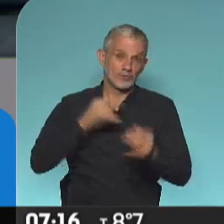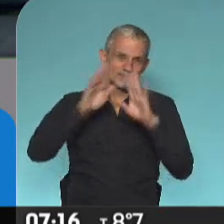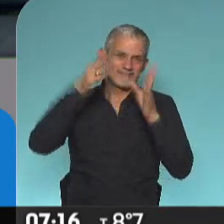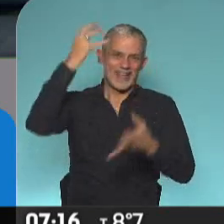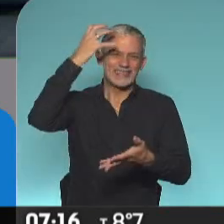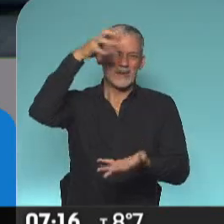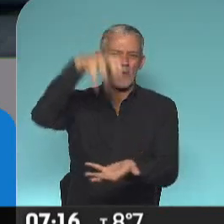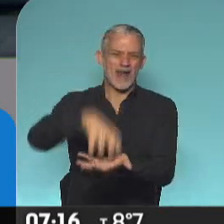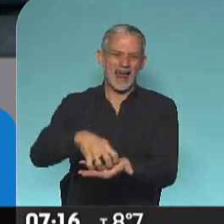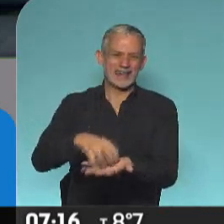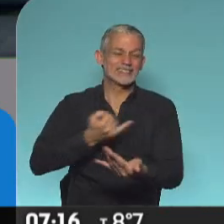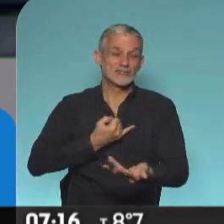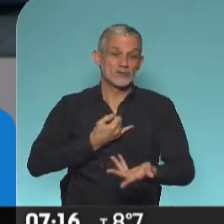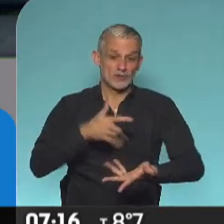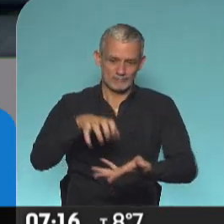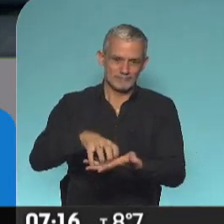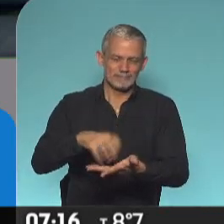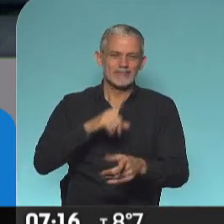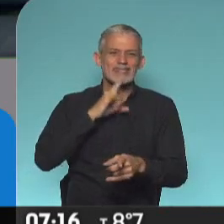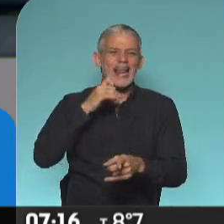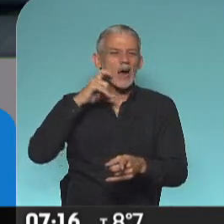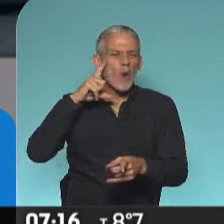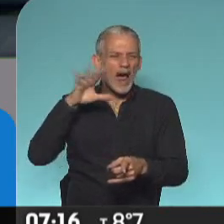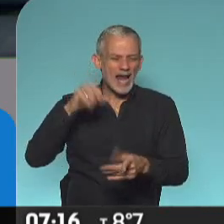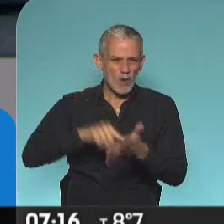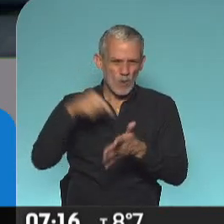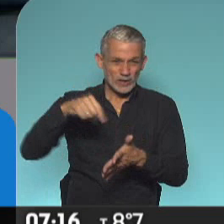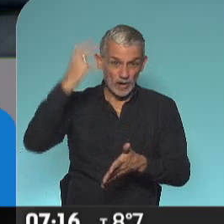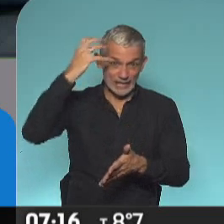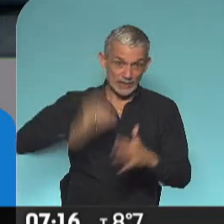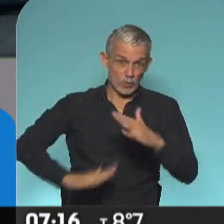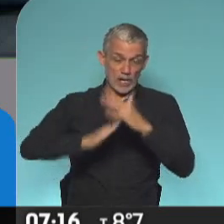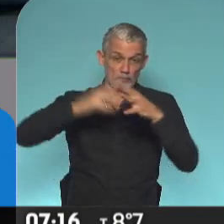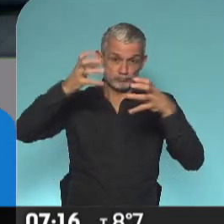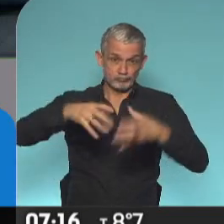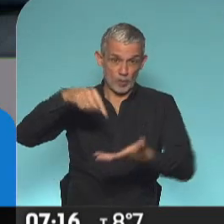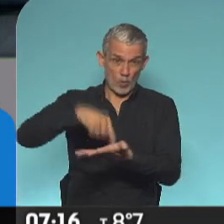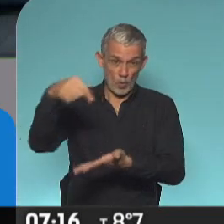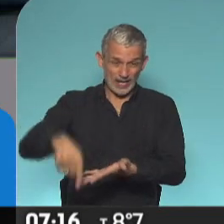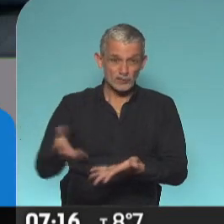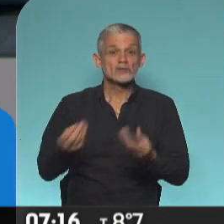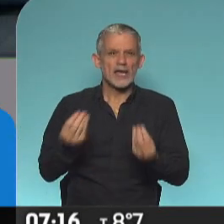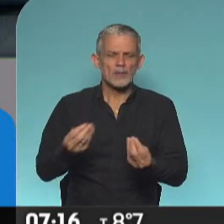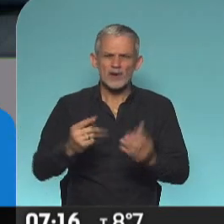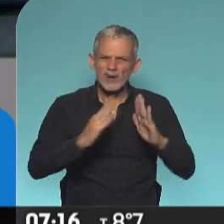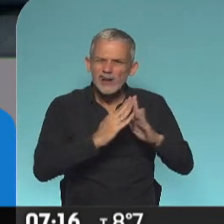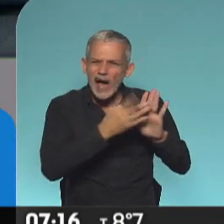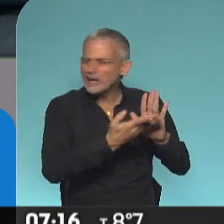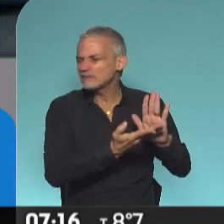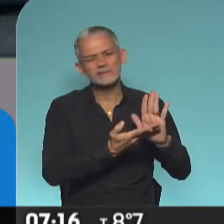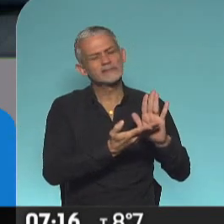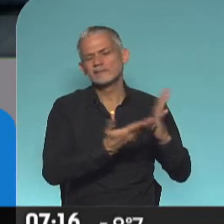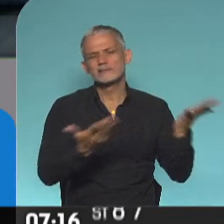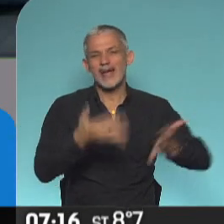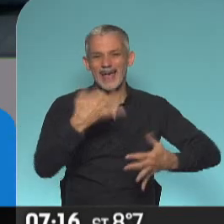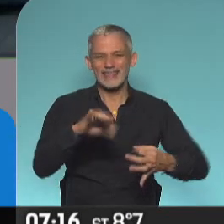tribunales, precisamente en la sede de Talcahuano, en donde funciona el máximo Tribunal de Justicia, pero en este caso